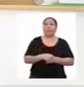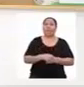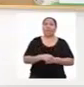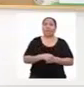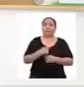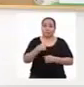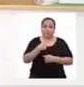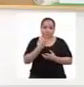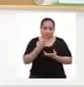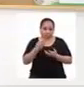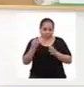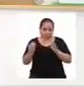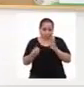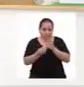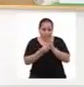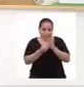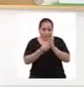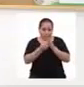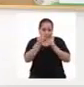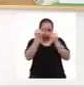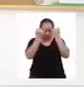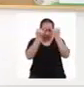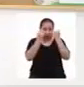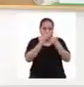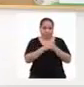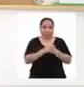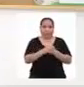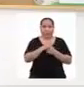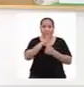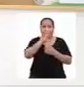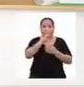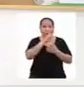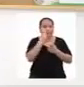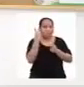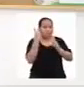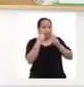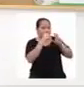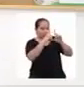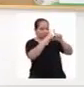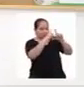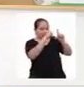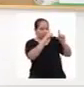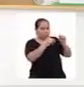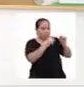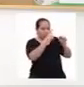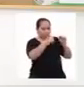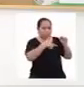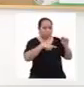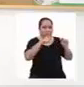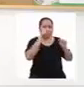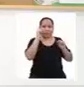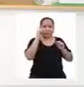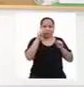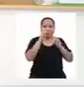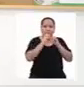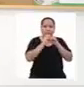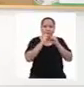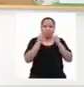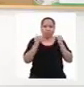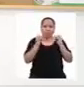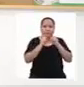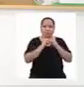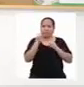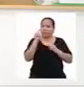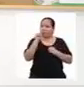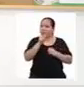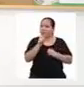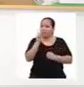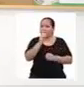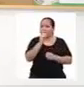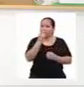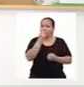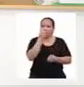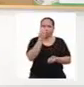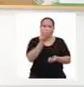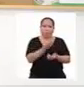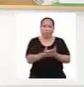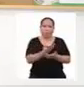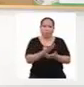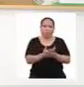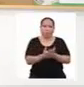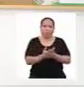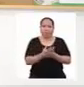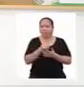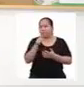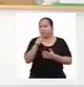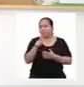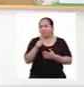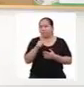un comentario. Podemos ver que todo el párrafo es una sola oración. Esto no es recomendable. Hace que la